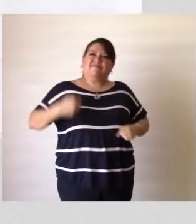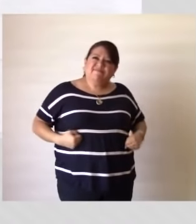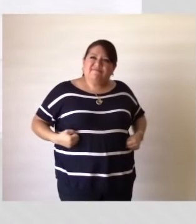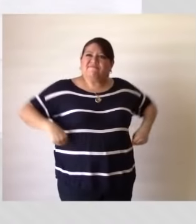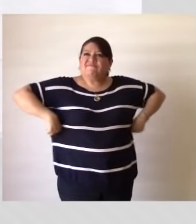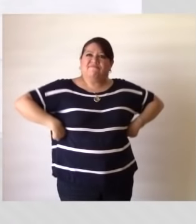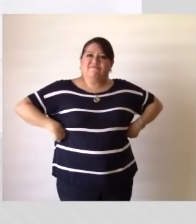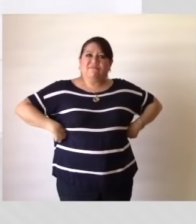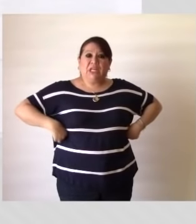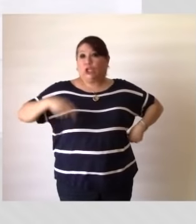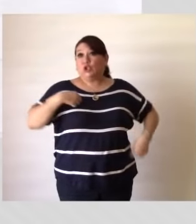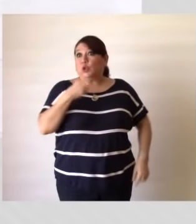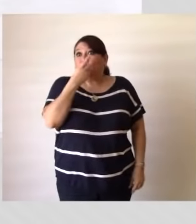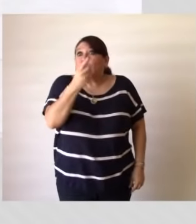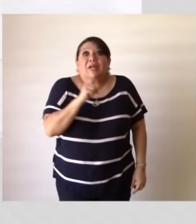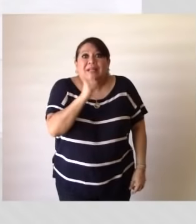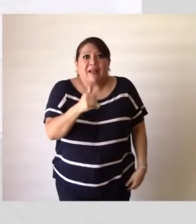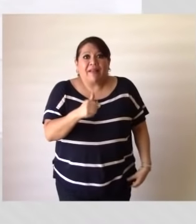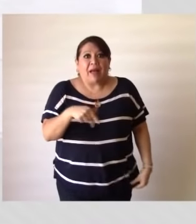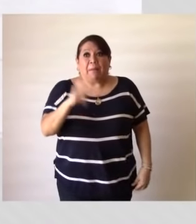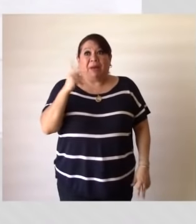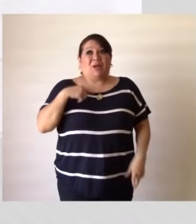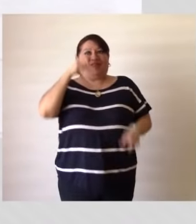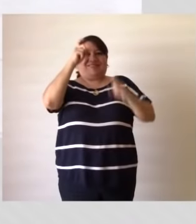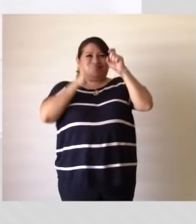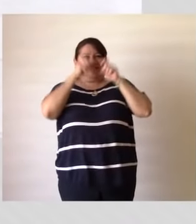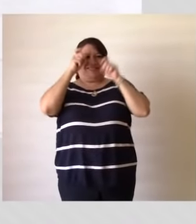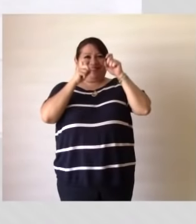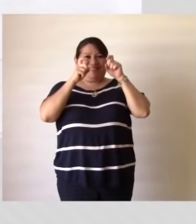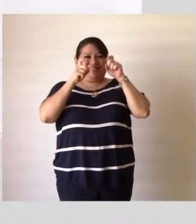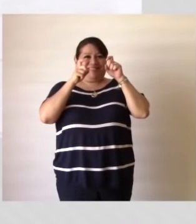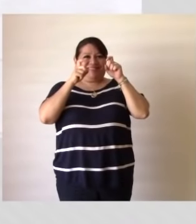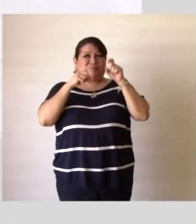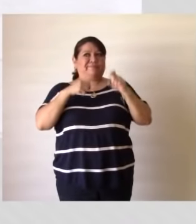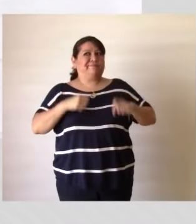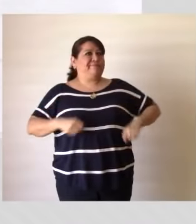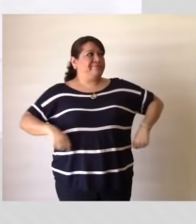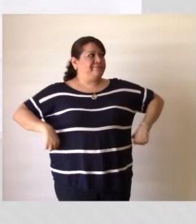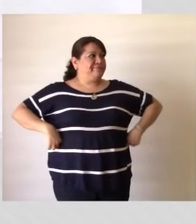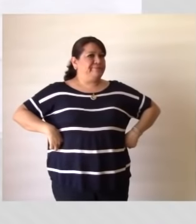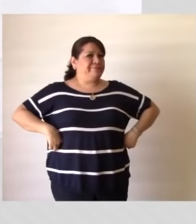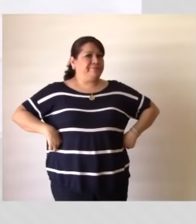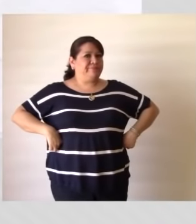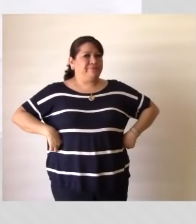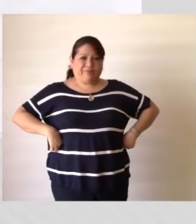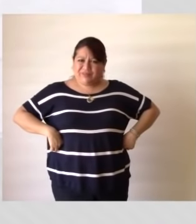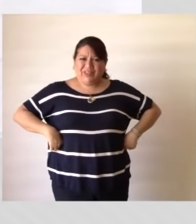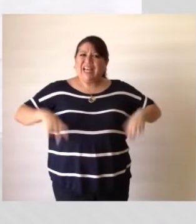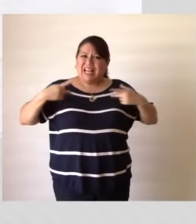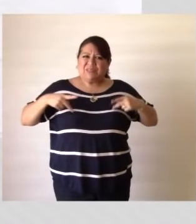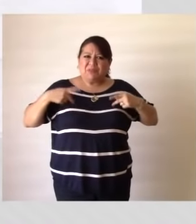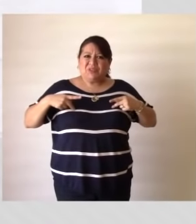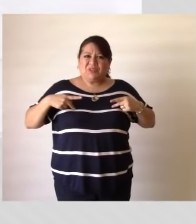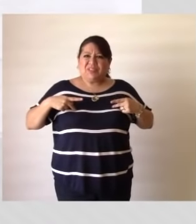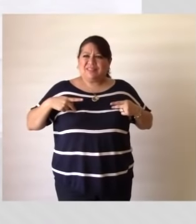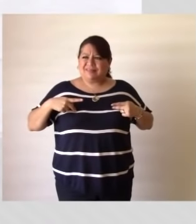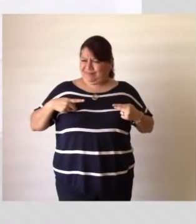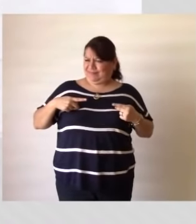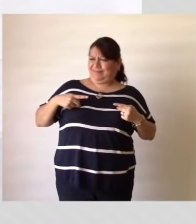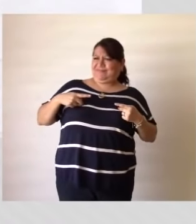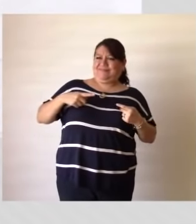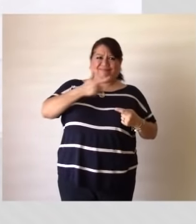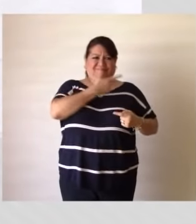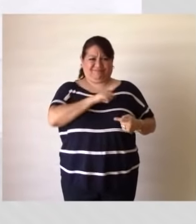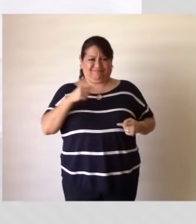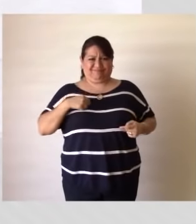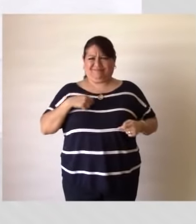que sabes yo por qué hago esa cara de desagrado no porque lo pensé no porque dije ah acaba de decir algo mi hijo o